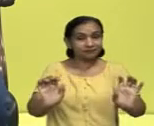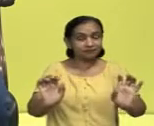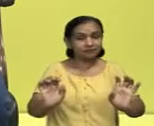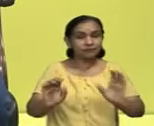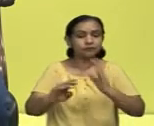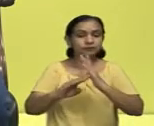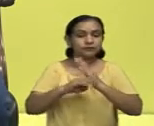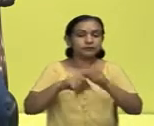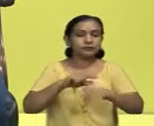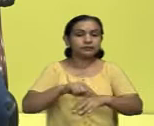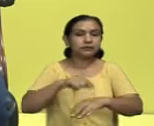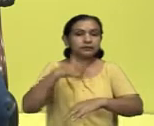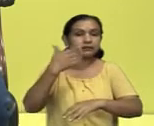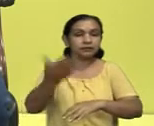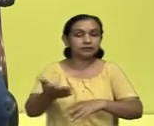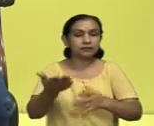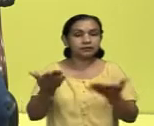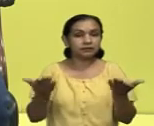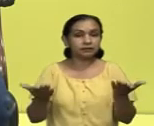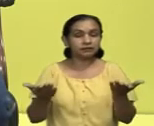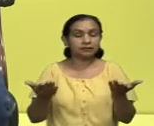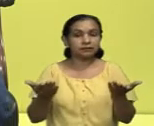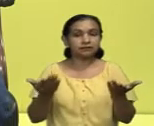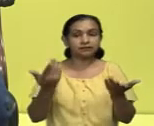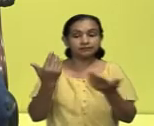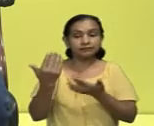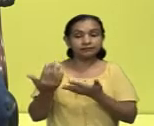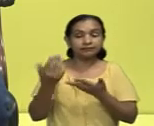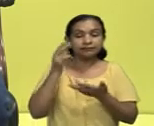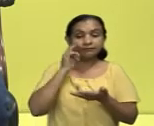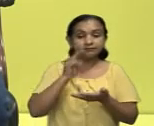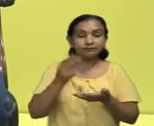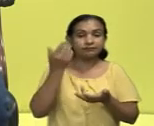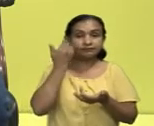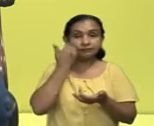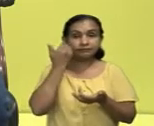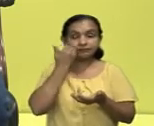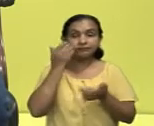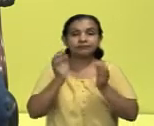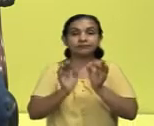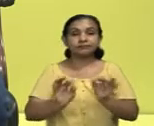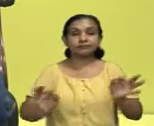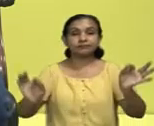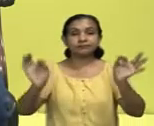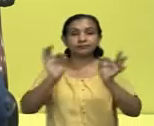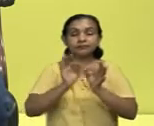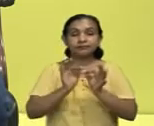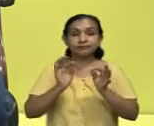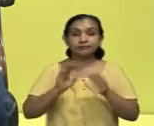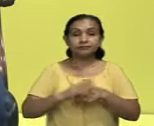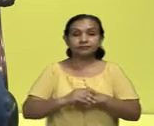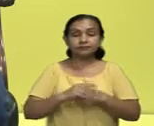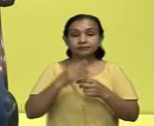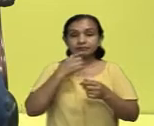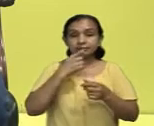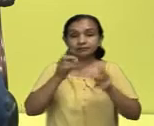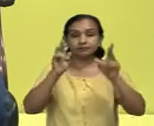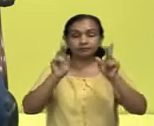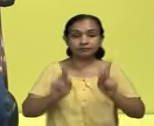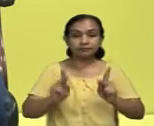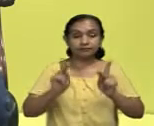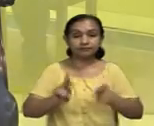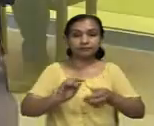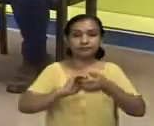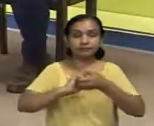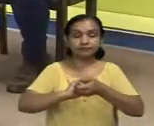retrasan el tiempo de espera, por así decirlo. Ahora, algo muy importante que hay que dejar claro con los amigos